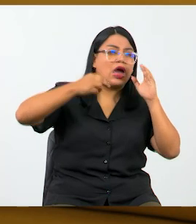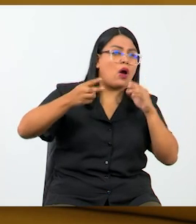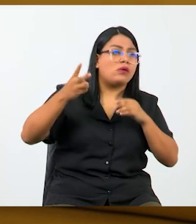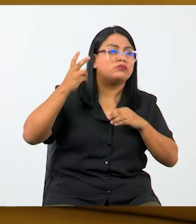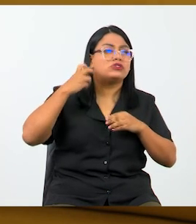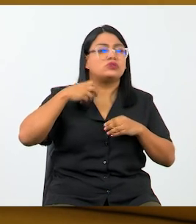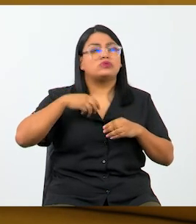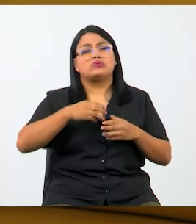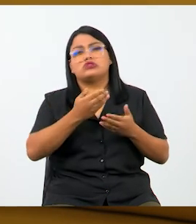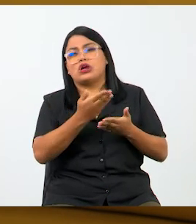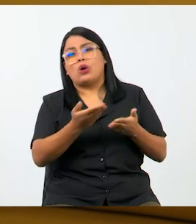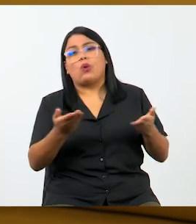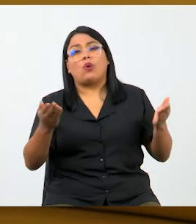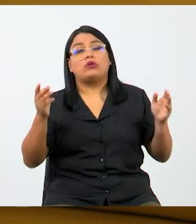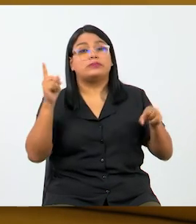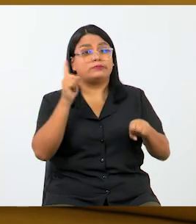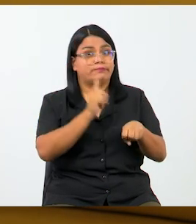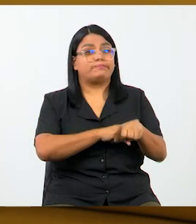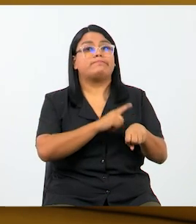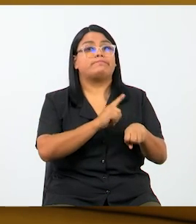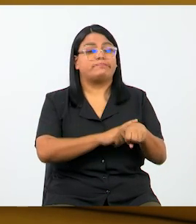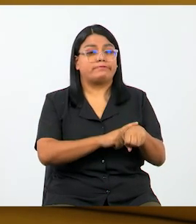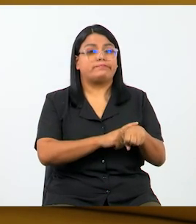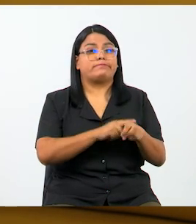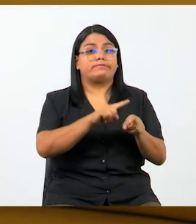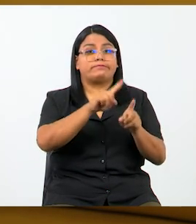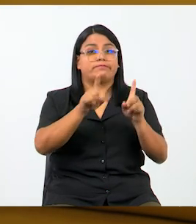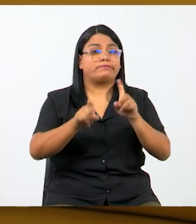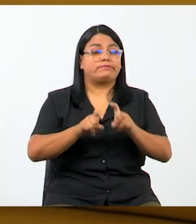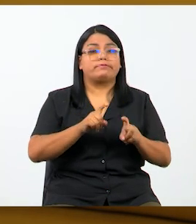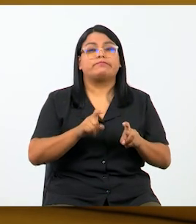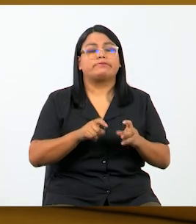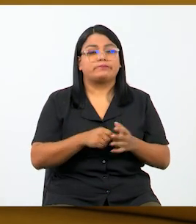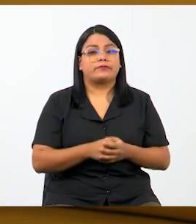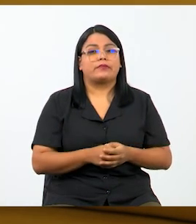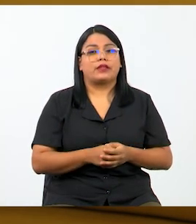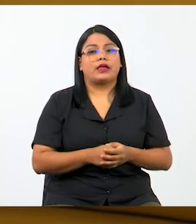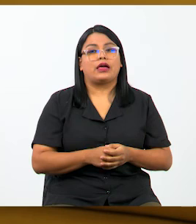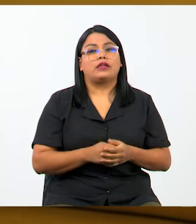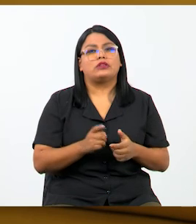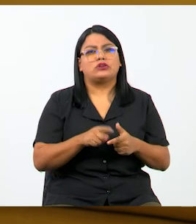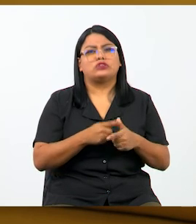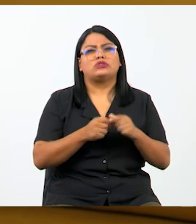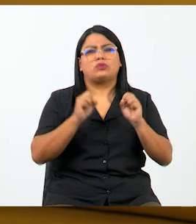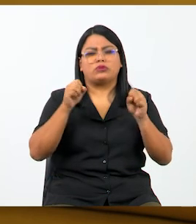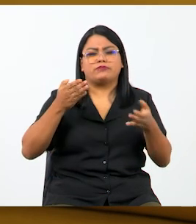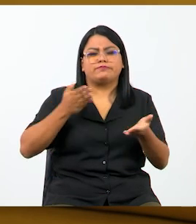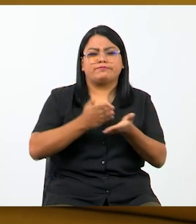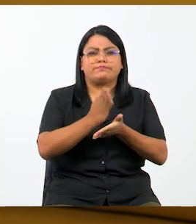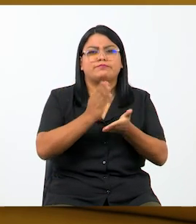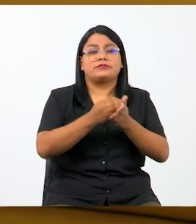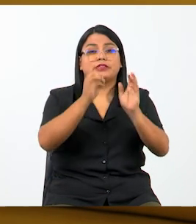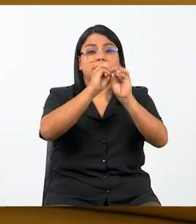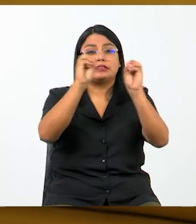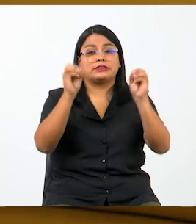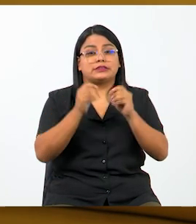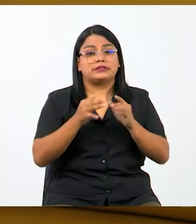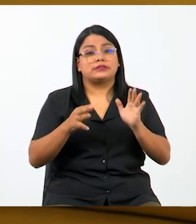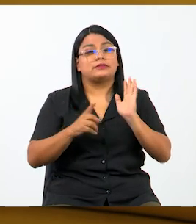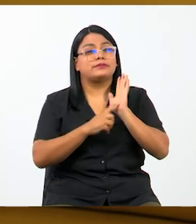tiempo en consultar. Para ello, recuerden que pueden accesar a la página de internet que observamos en pantalla en este momento.